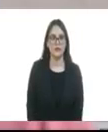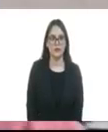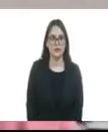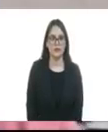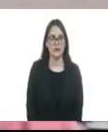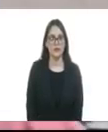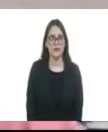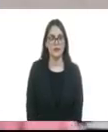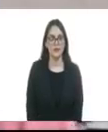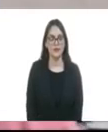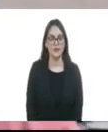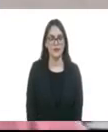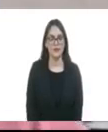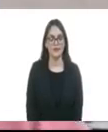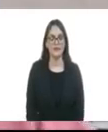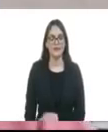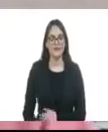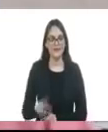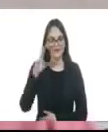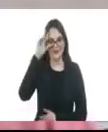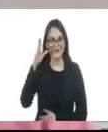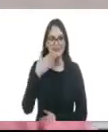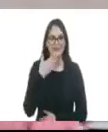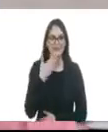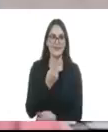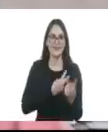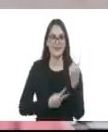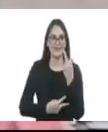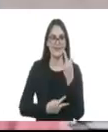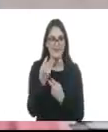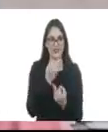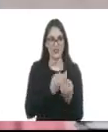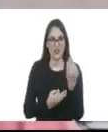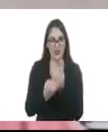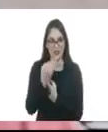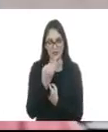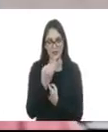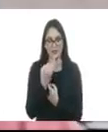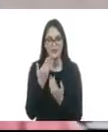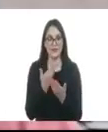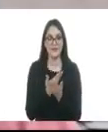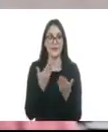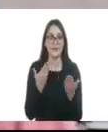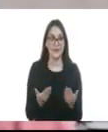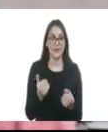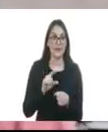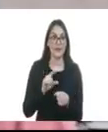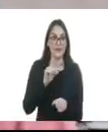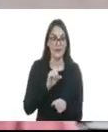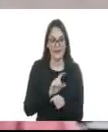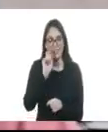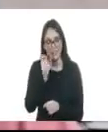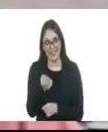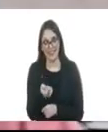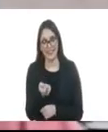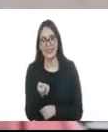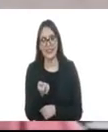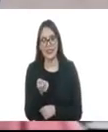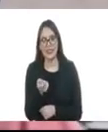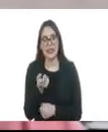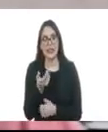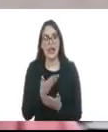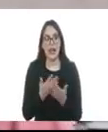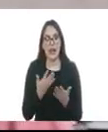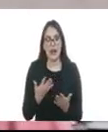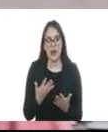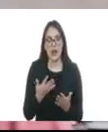¿Qué tal? Muy bienvenidas y bienvenidos. Estamos ahora celebrando por esta